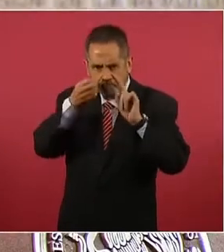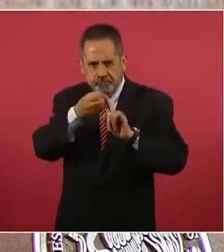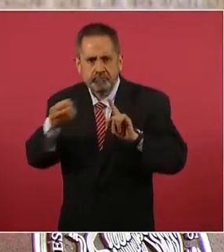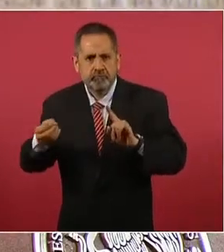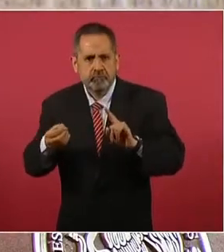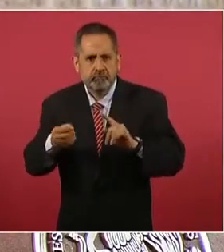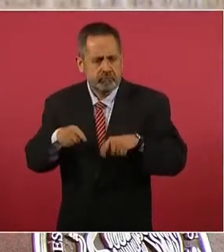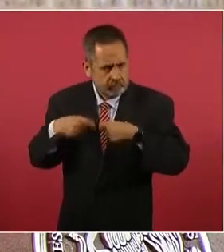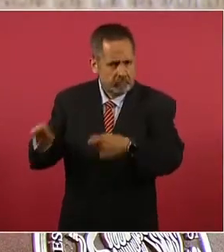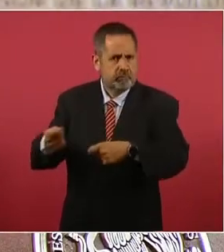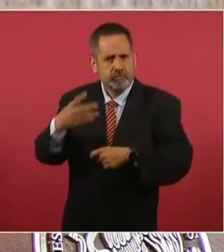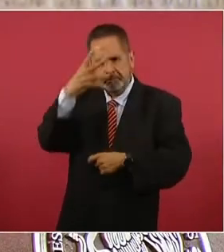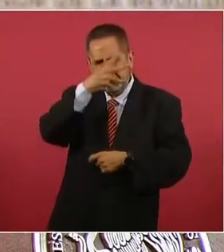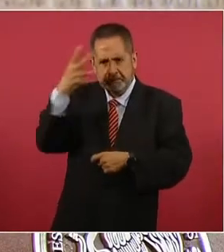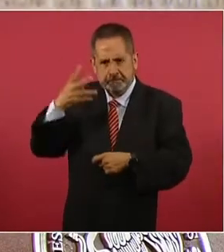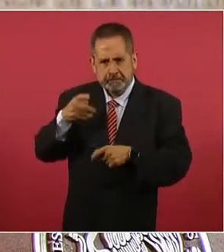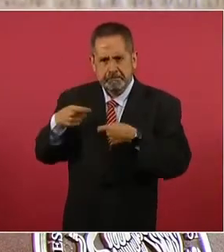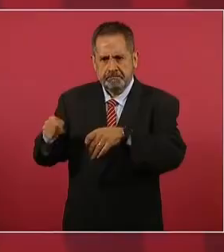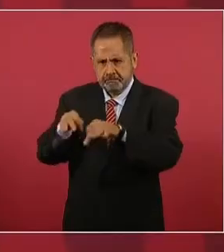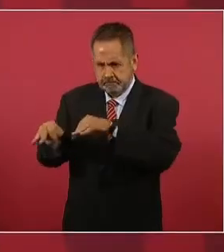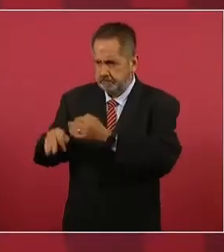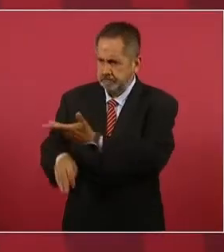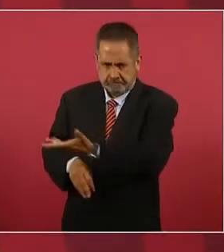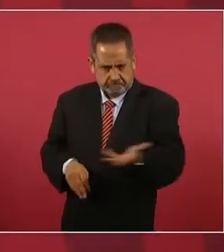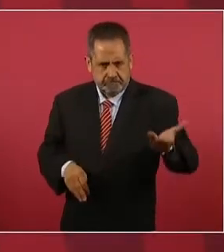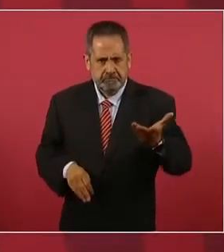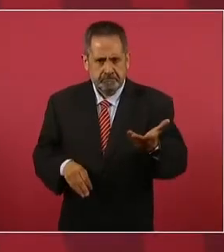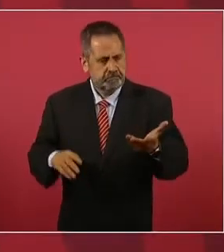las visas de trabajo?